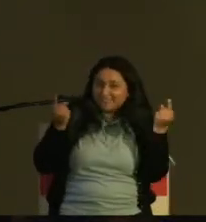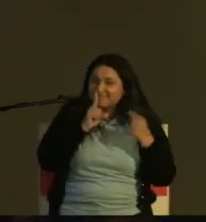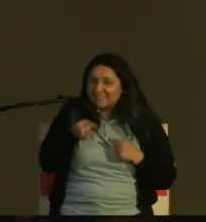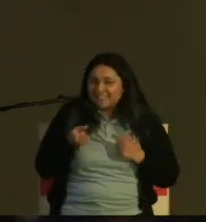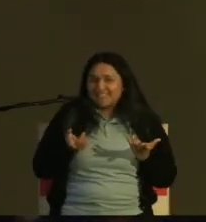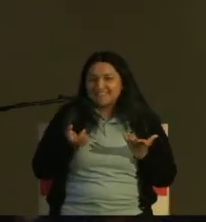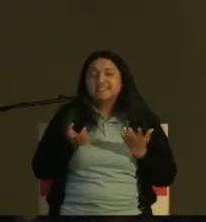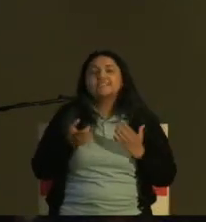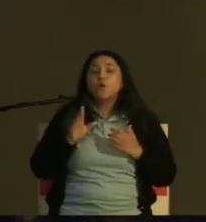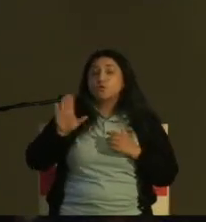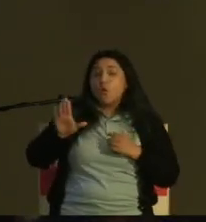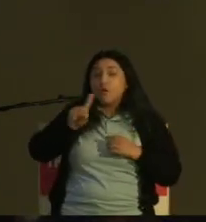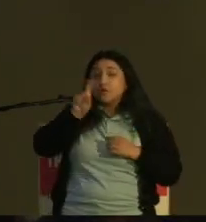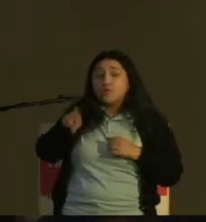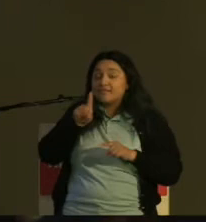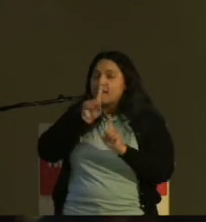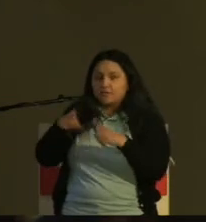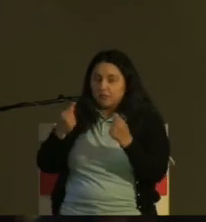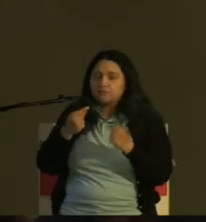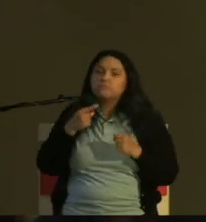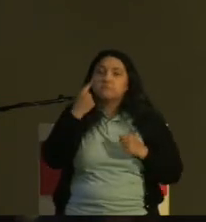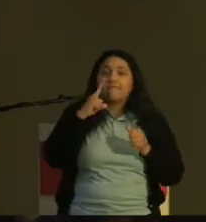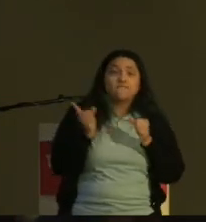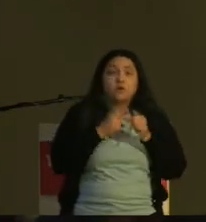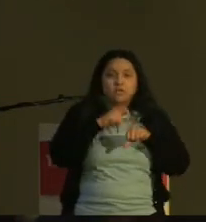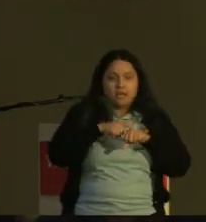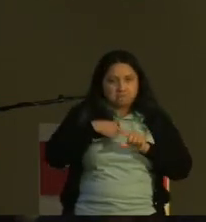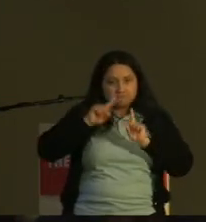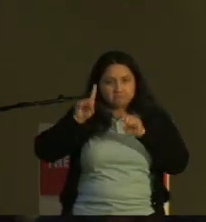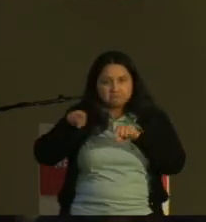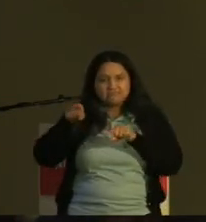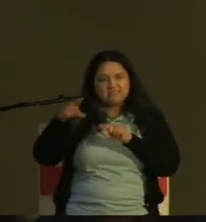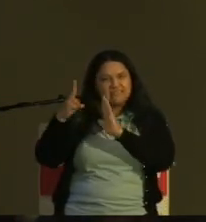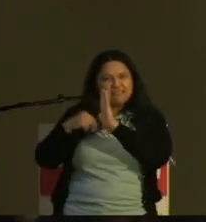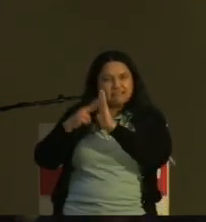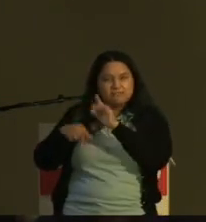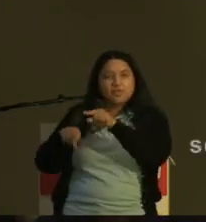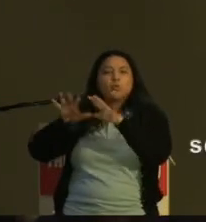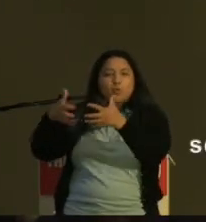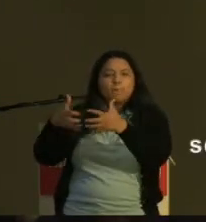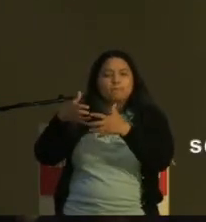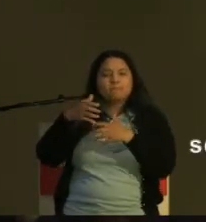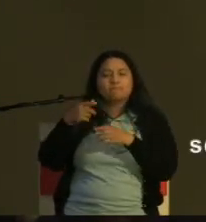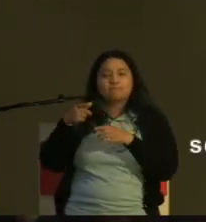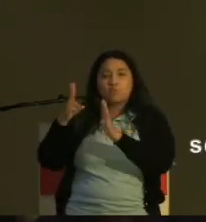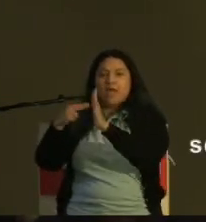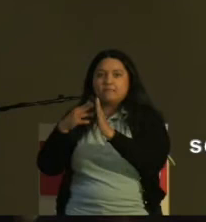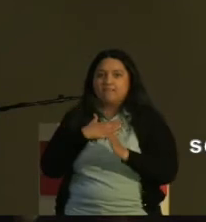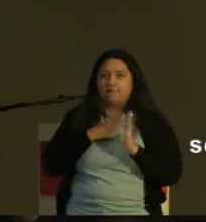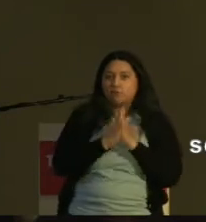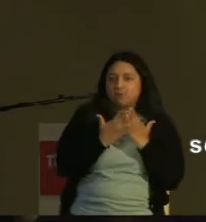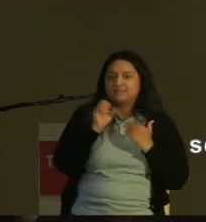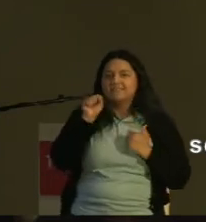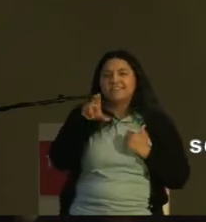entonces, contestando tu pregunta, la primera vez que yo me leí fue este grupo, justamente fue Salón de Belleza, se han hecho varios libros, pero este fue en